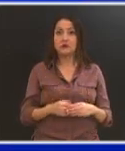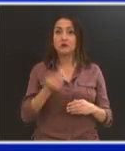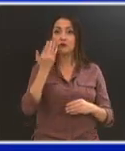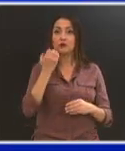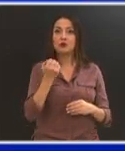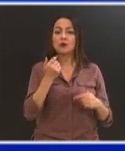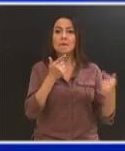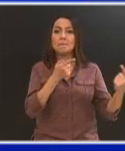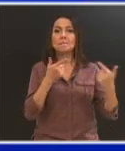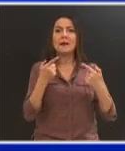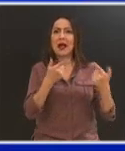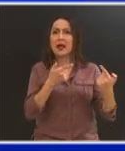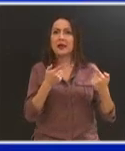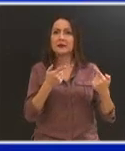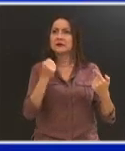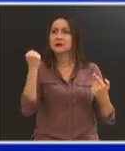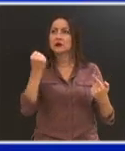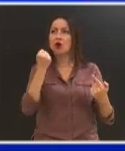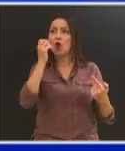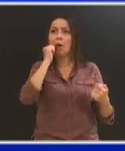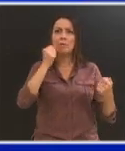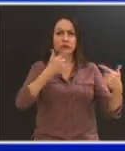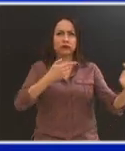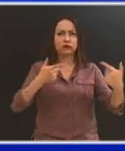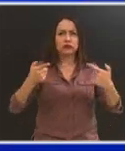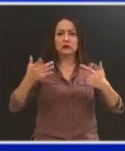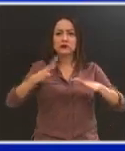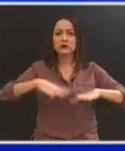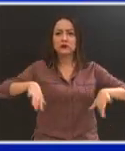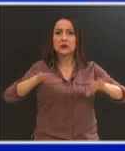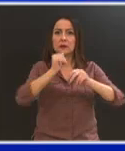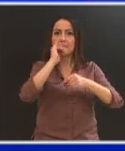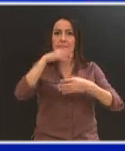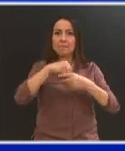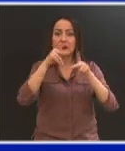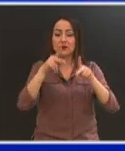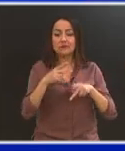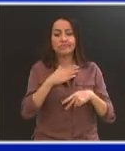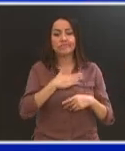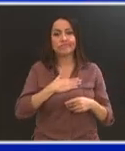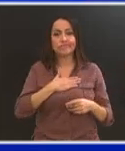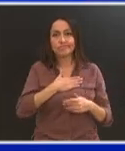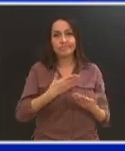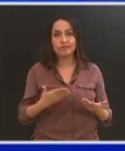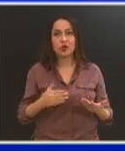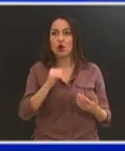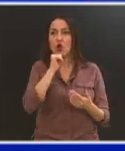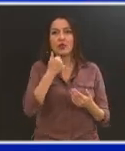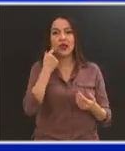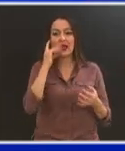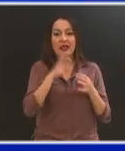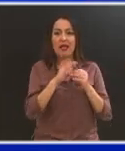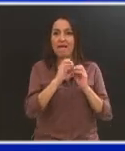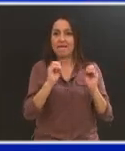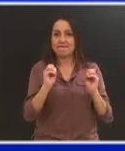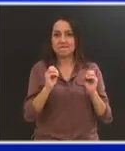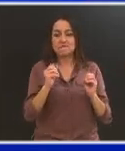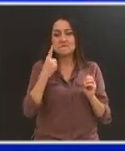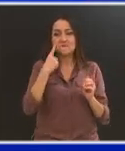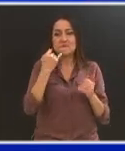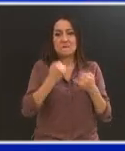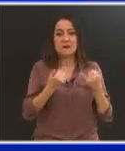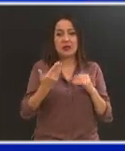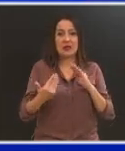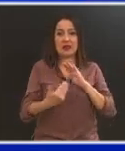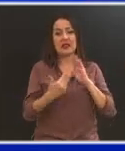de balas perdidas o también balaceras, donde están personas que lamentablemente pues no tienen nada que ver con eso y que al final terminan